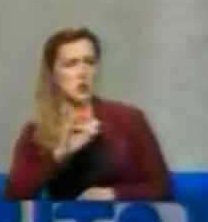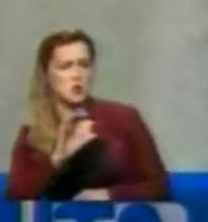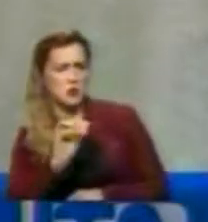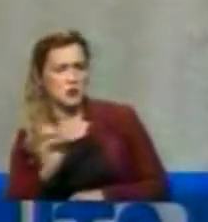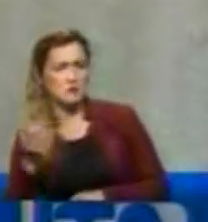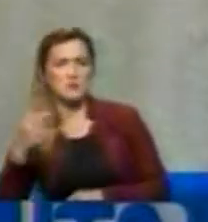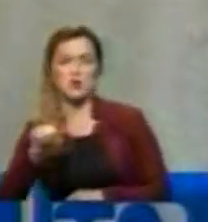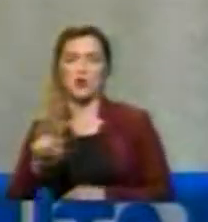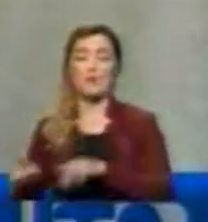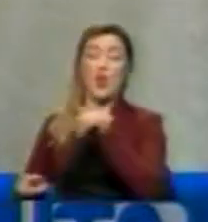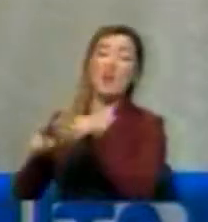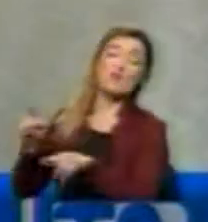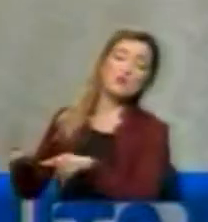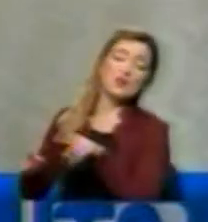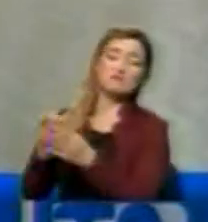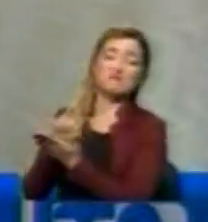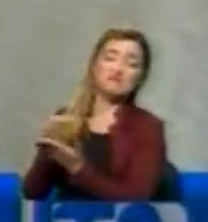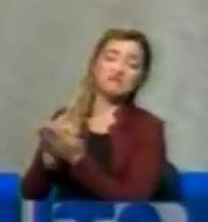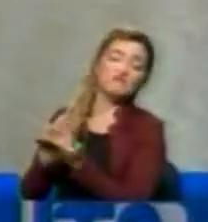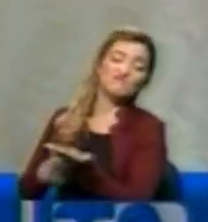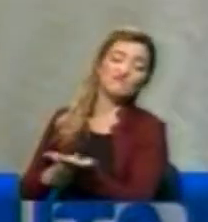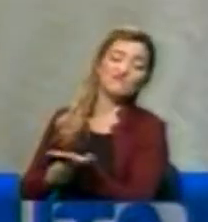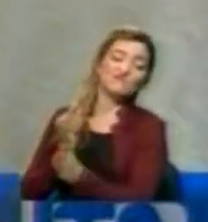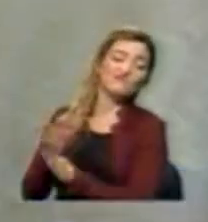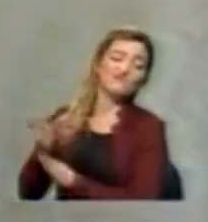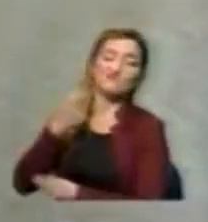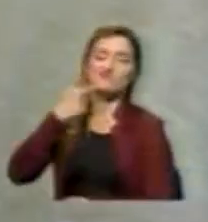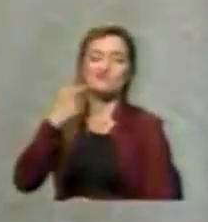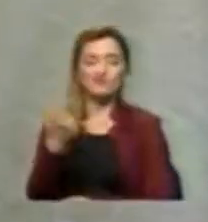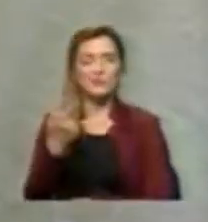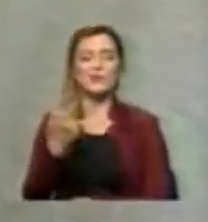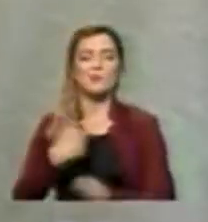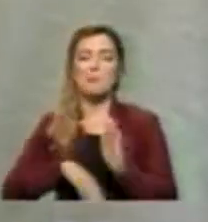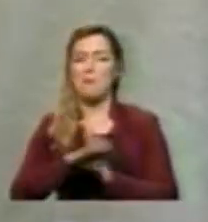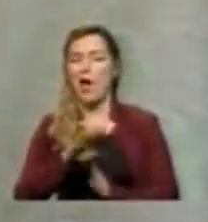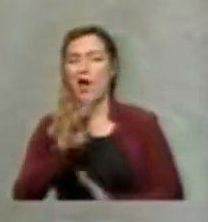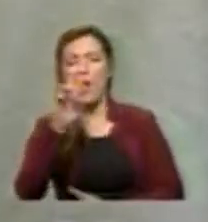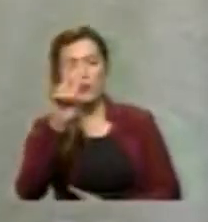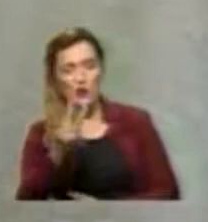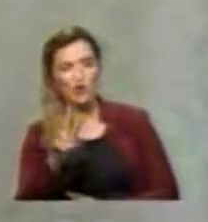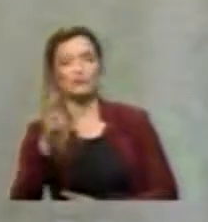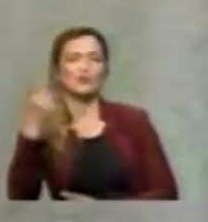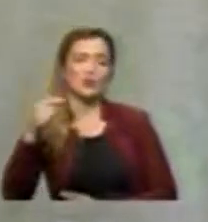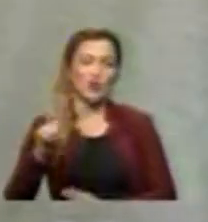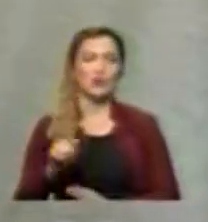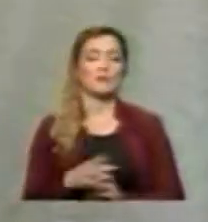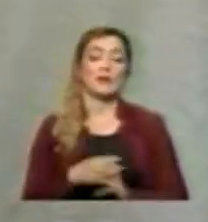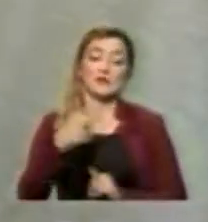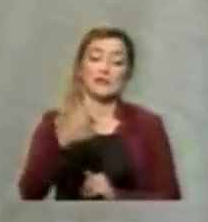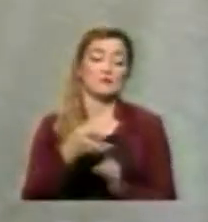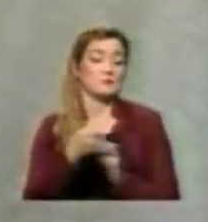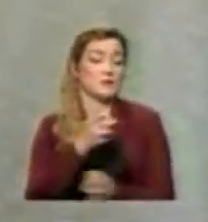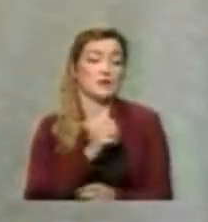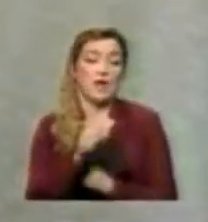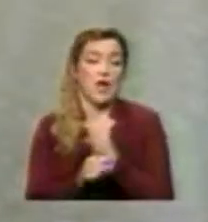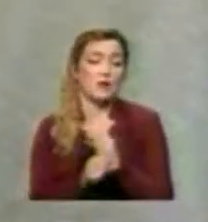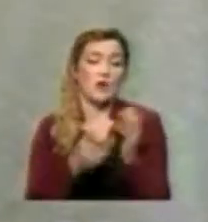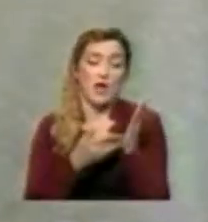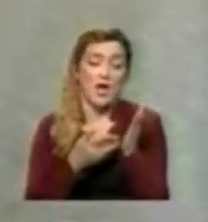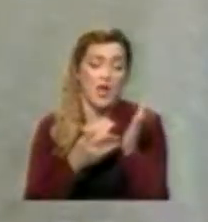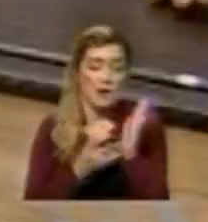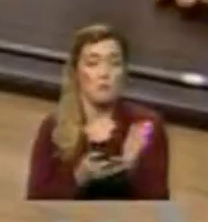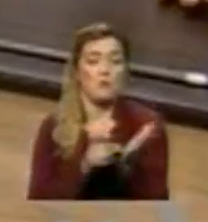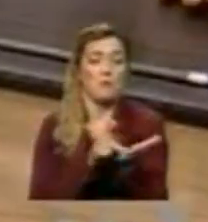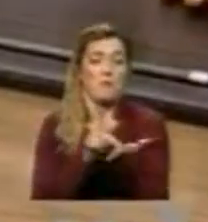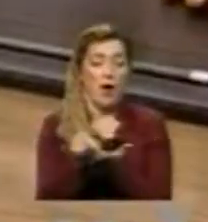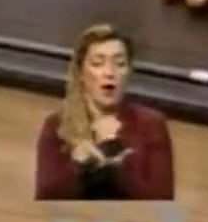espera. ¿En función de qué? De que en el segundo semestre hay más gastos que se realizan, como décimos, hay atrasos con algunos proveedores, entre otras